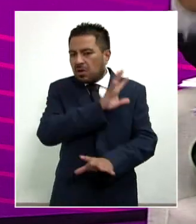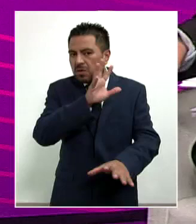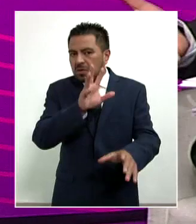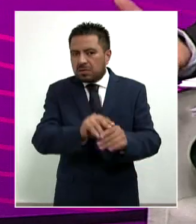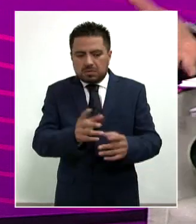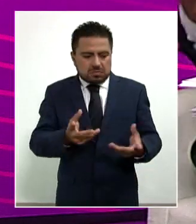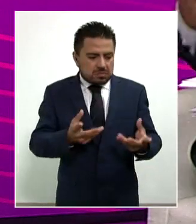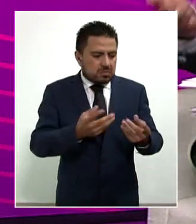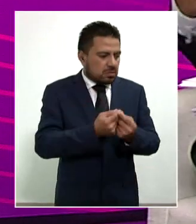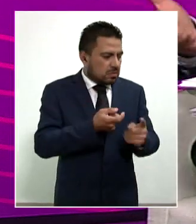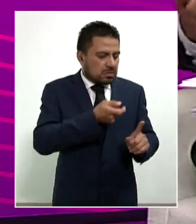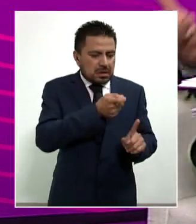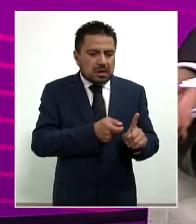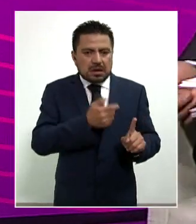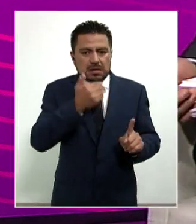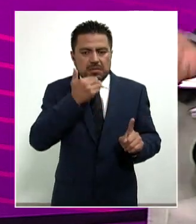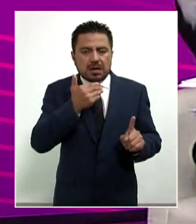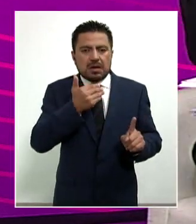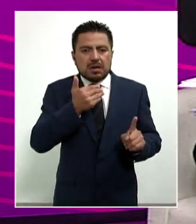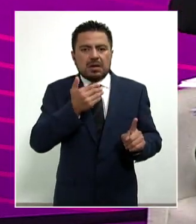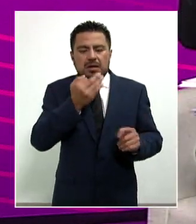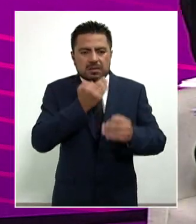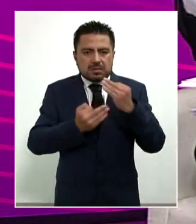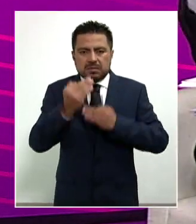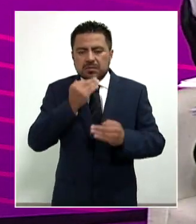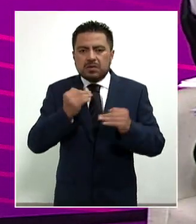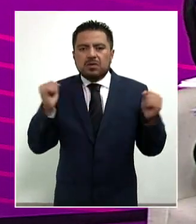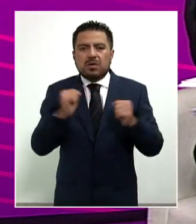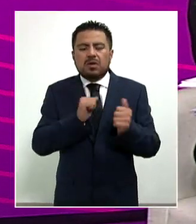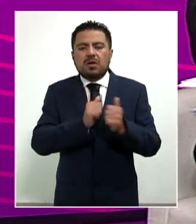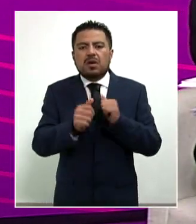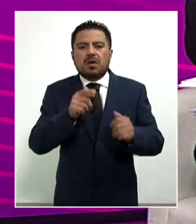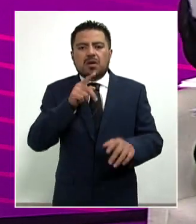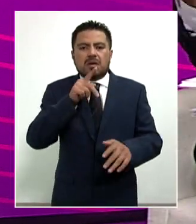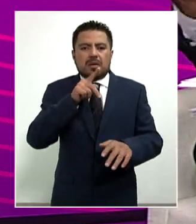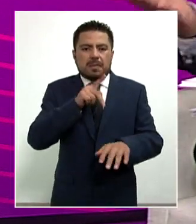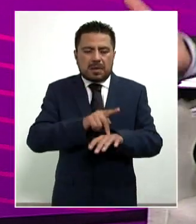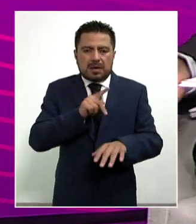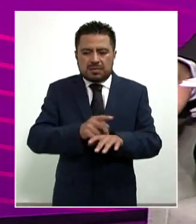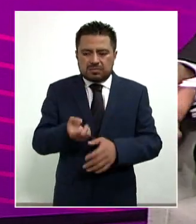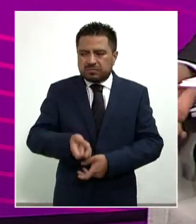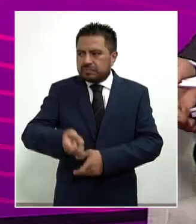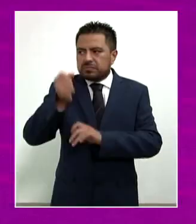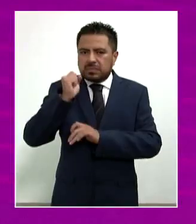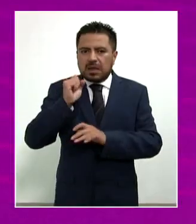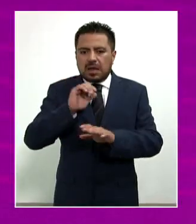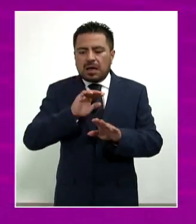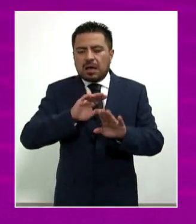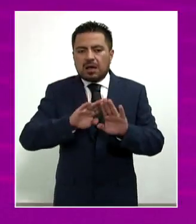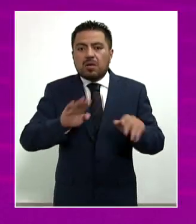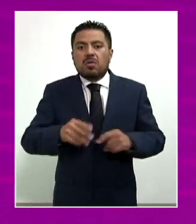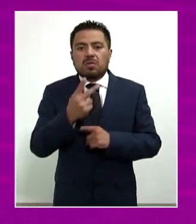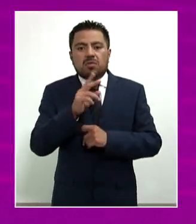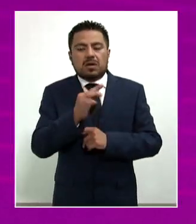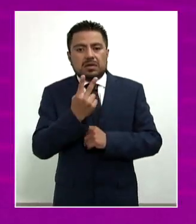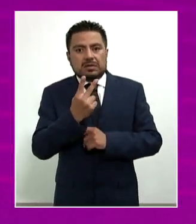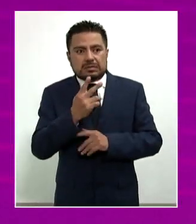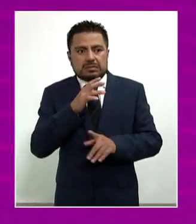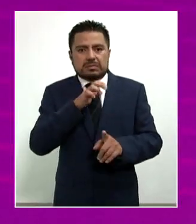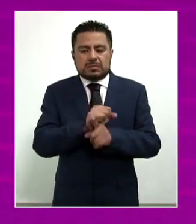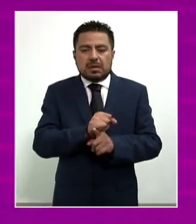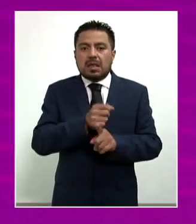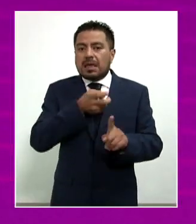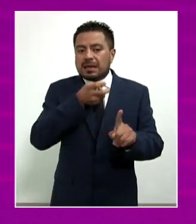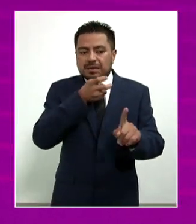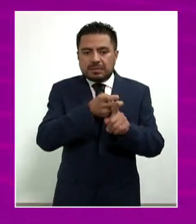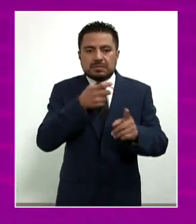lado, buena vestimenta, buena alimentación, que correr con un costal de piedras encima y completar los 42 kilómetros. Y en ese